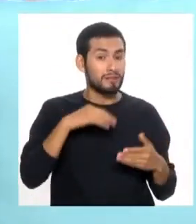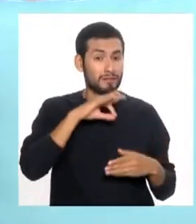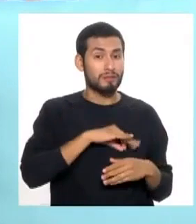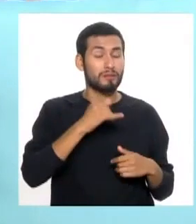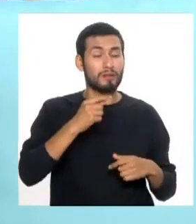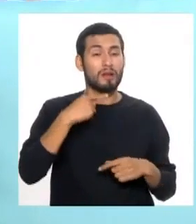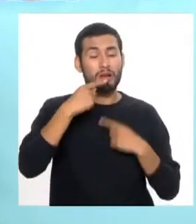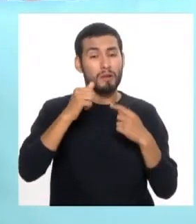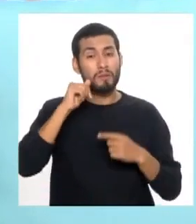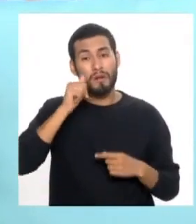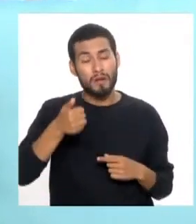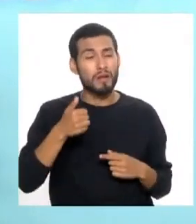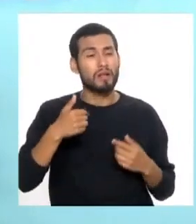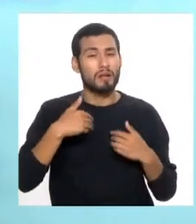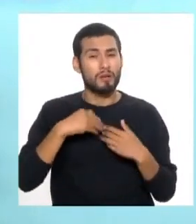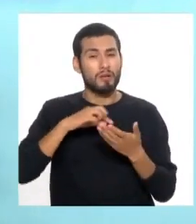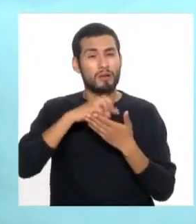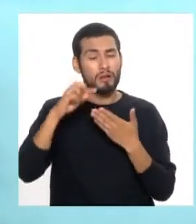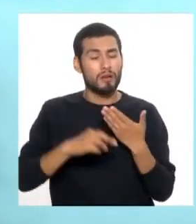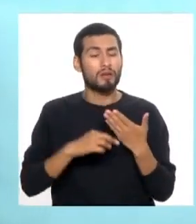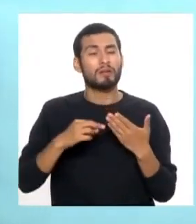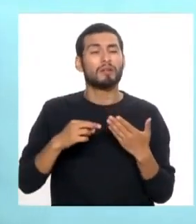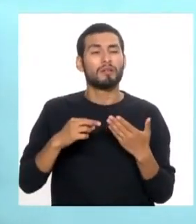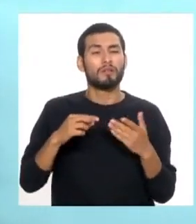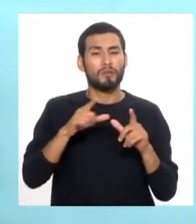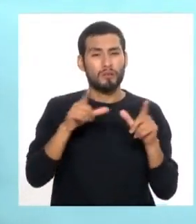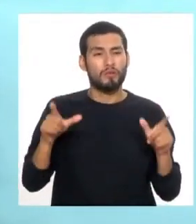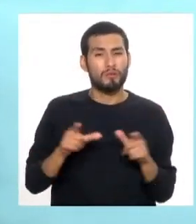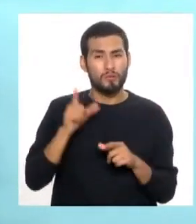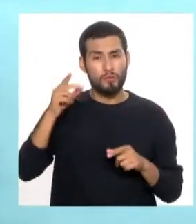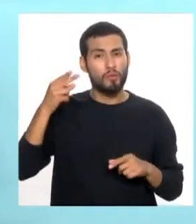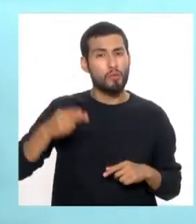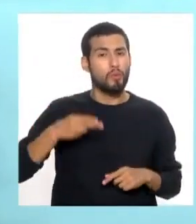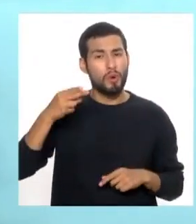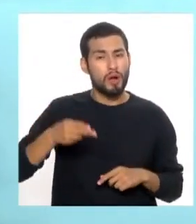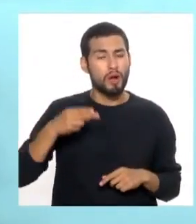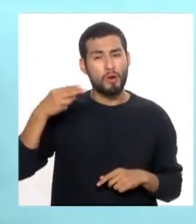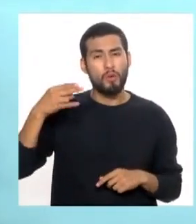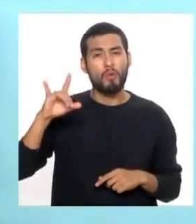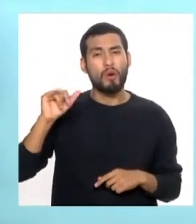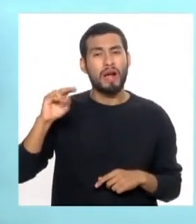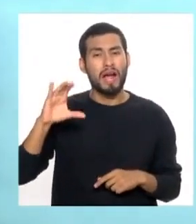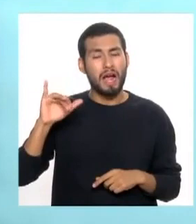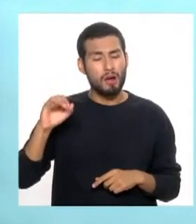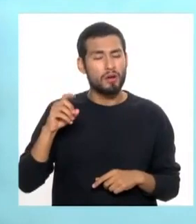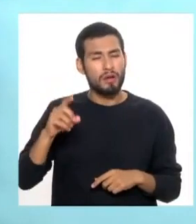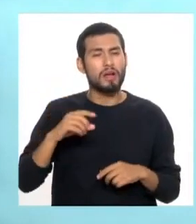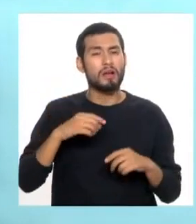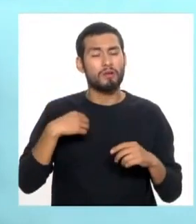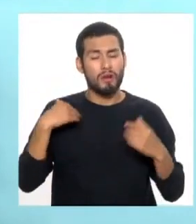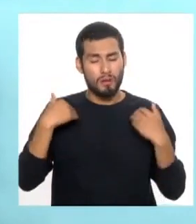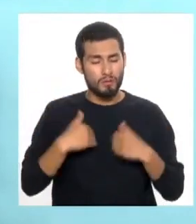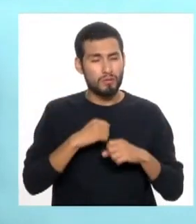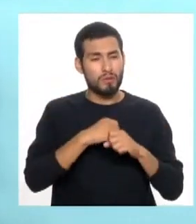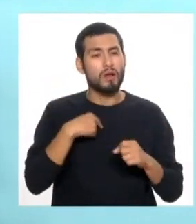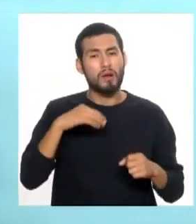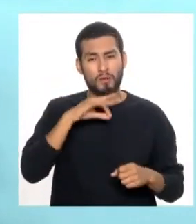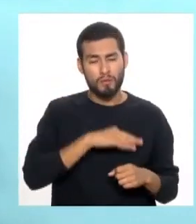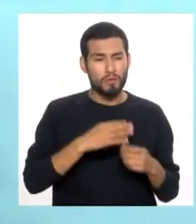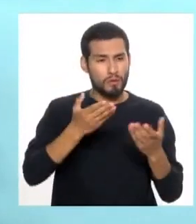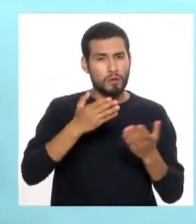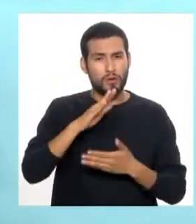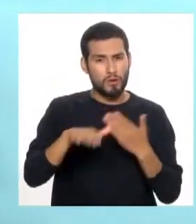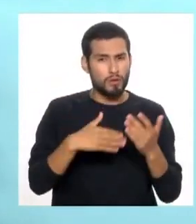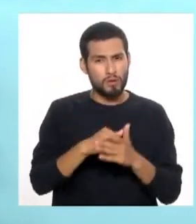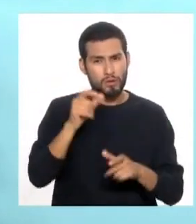día de mañana tenemos una actividad, una campaña en Huancayo, en este caso por parte de la Defensa Pública. Aprovecho la invitación a